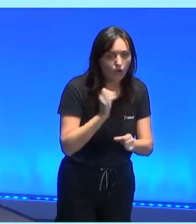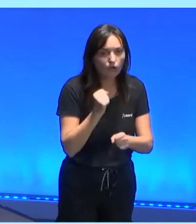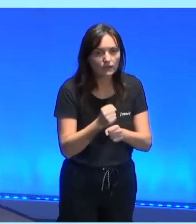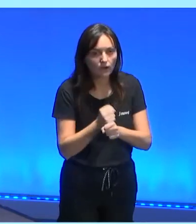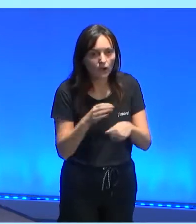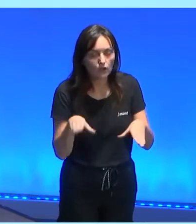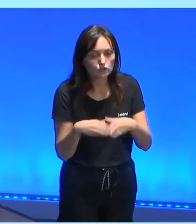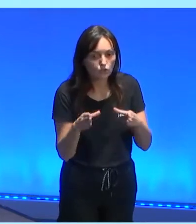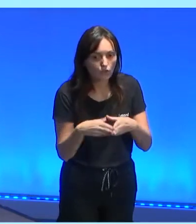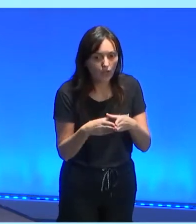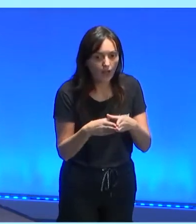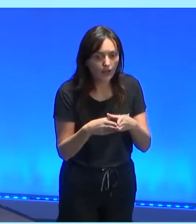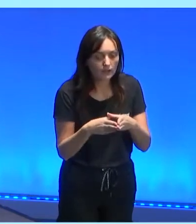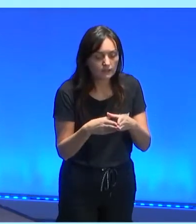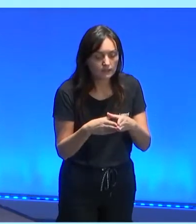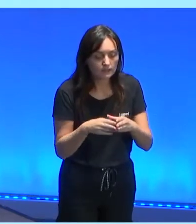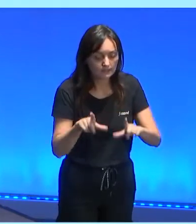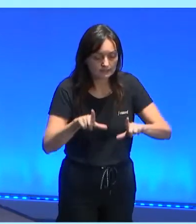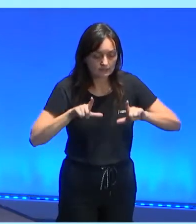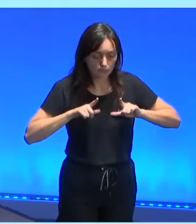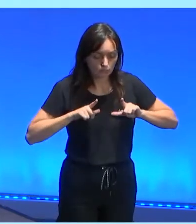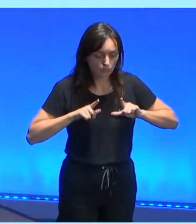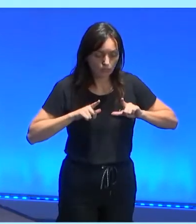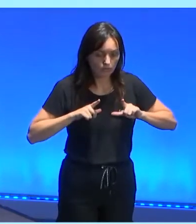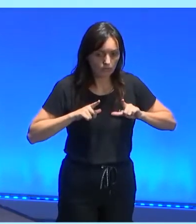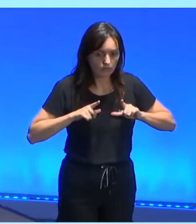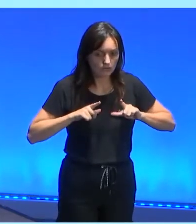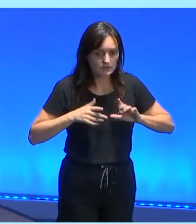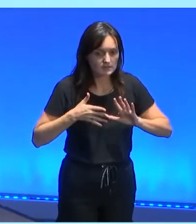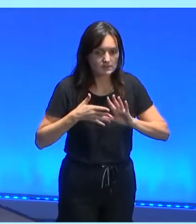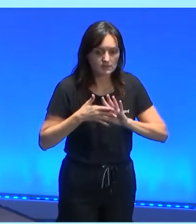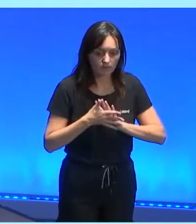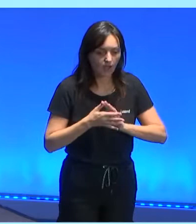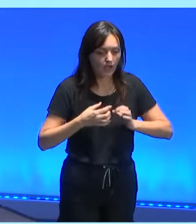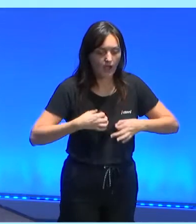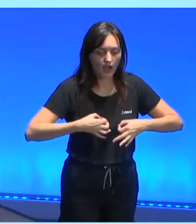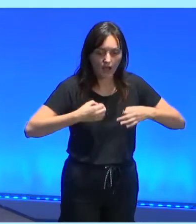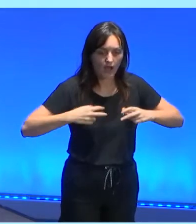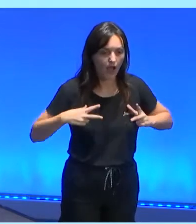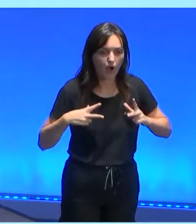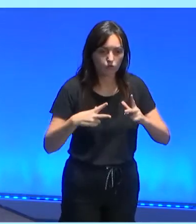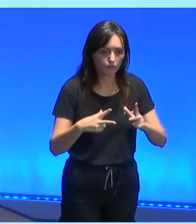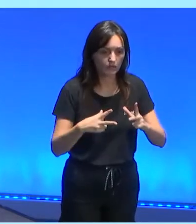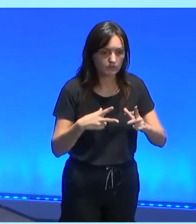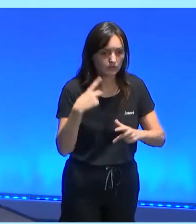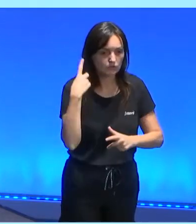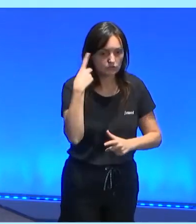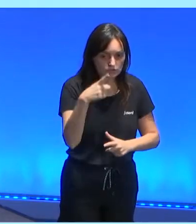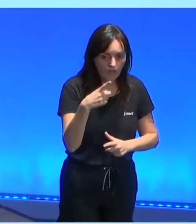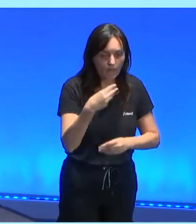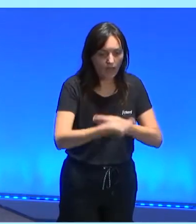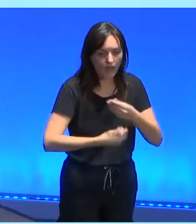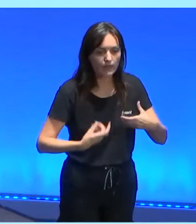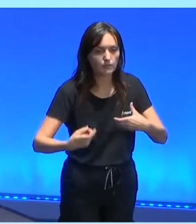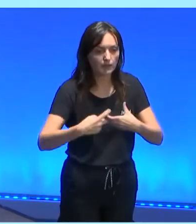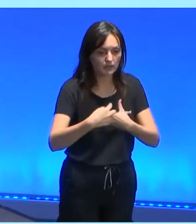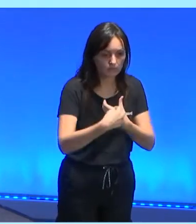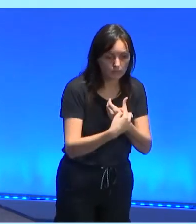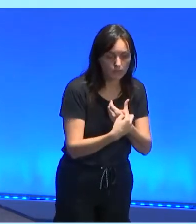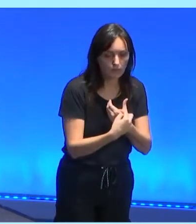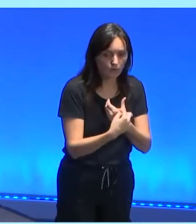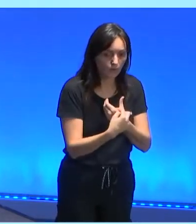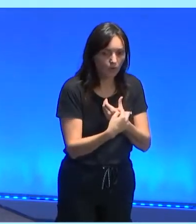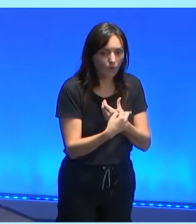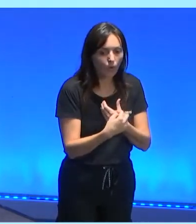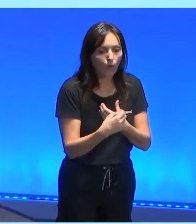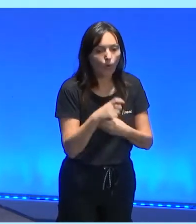social, no garantiza para nada que sepamos lo que es la participación y cómo se